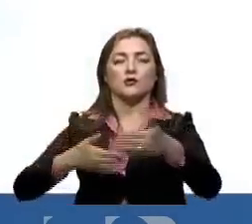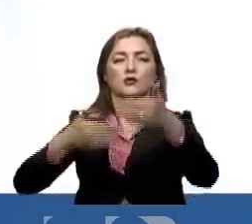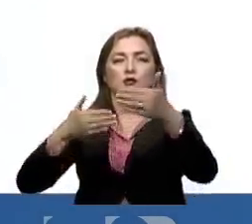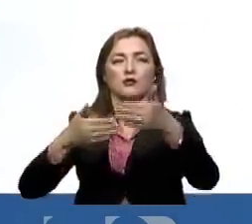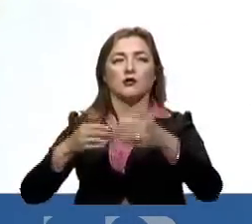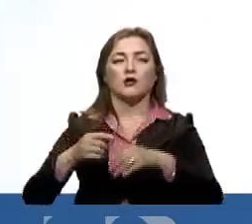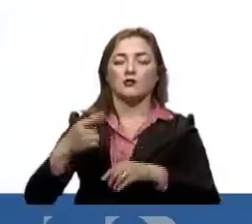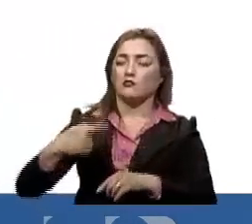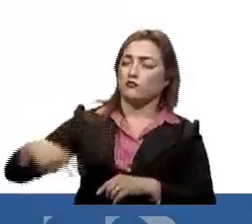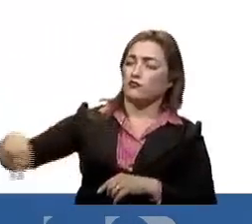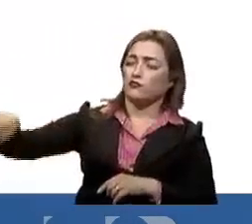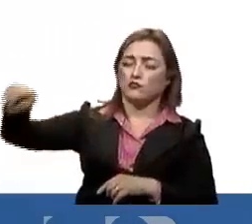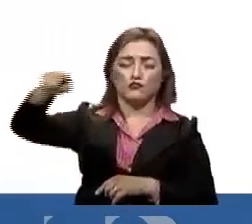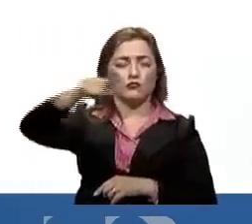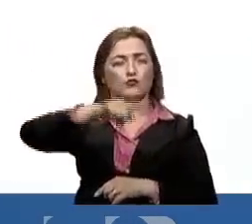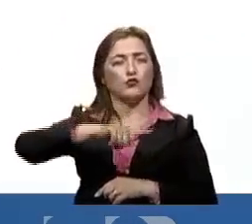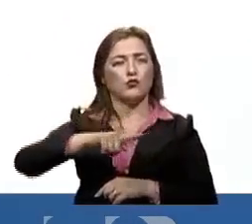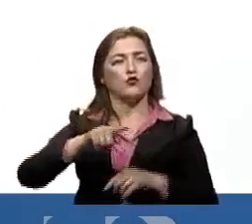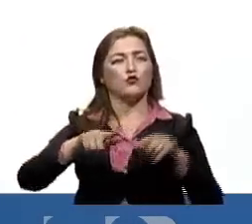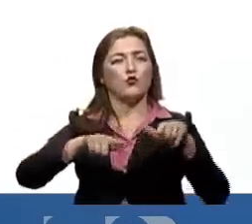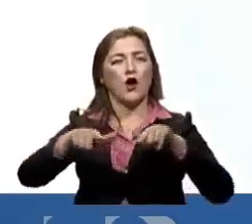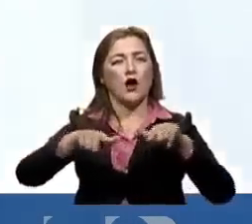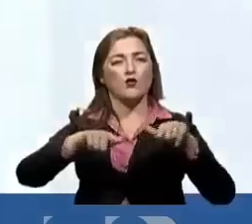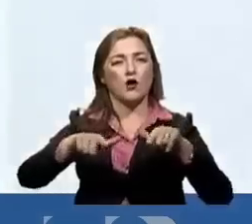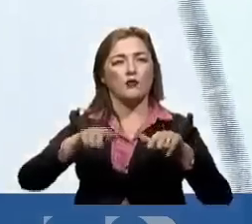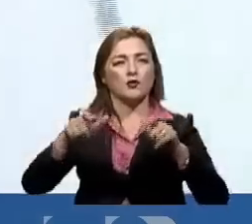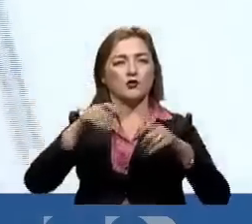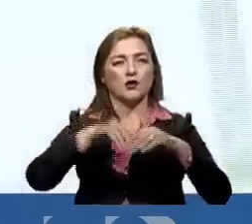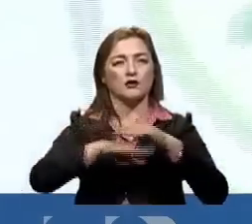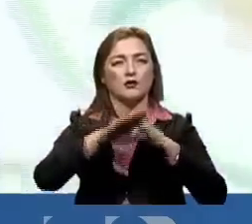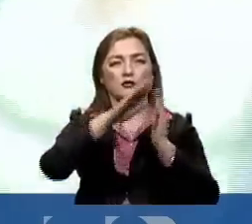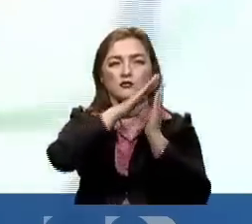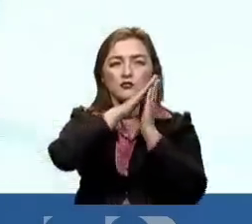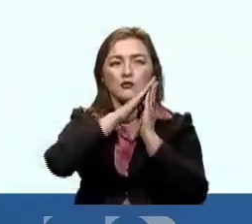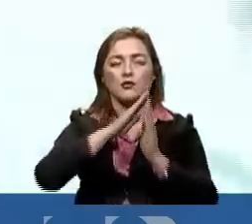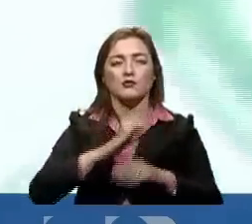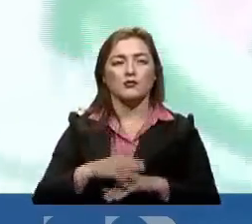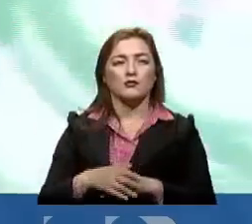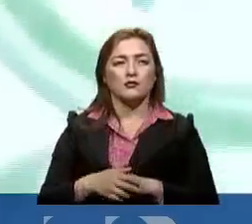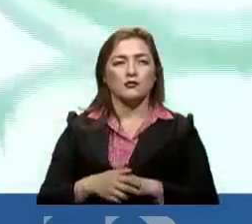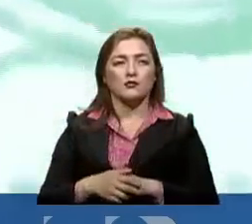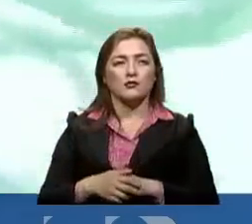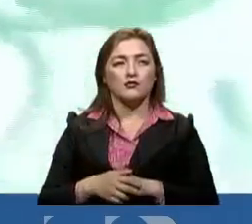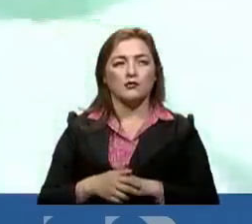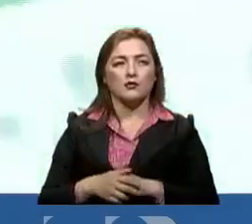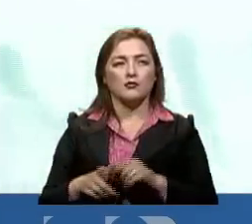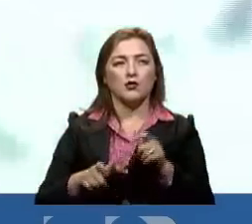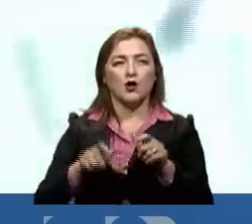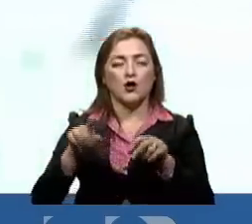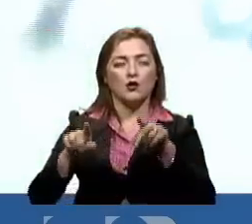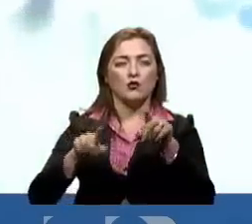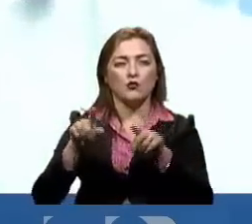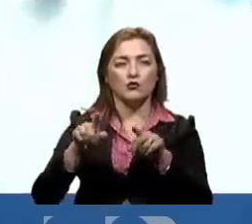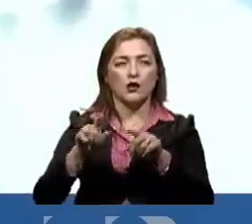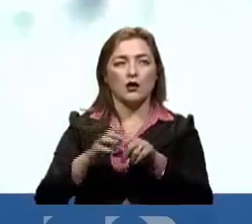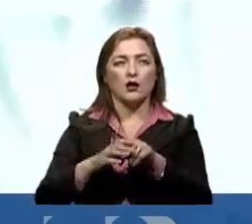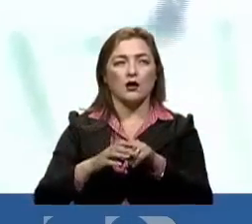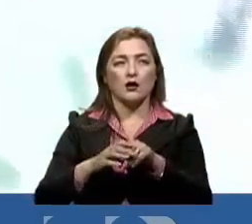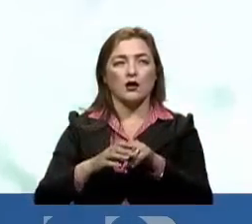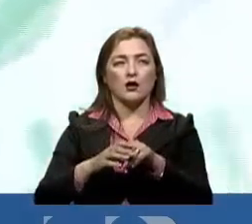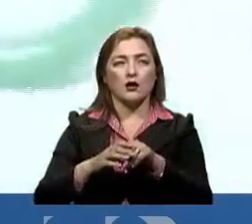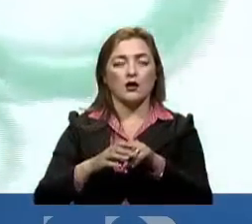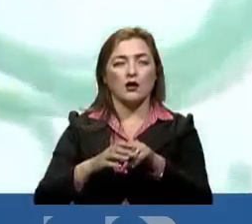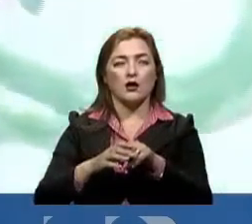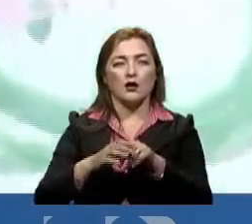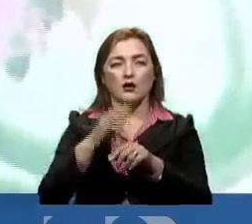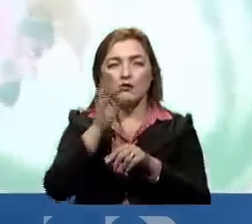están siendo intervenidos por parte de las autoridades. Son muchas de estas personas consumidores y gente que se dedica a